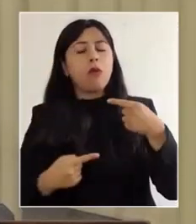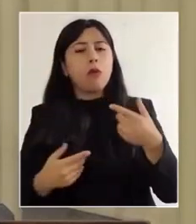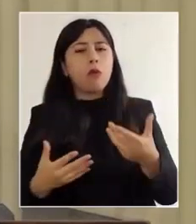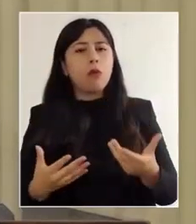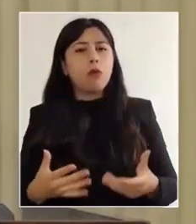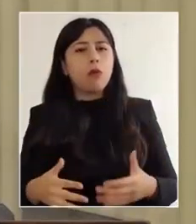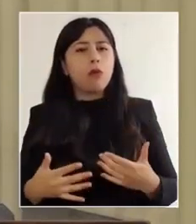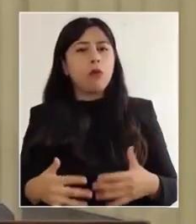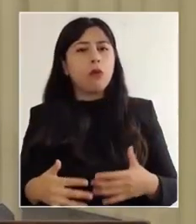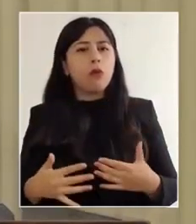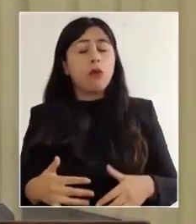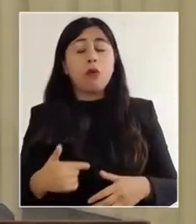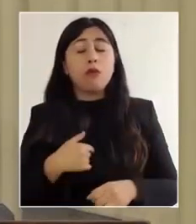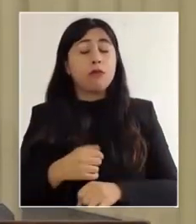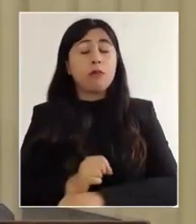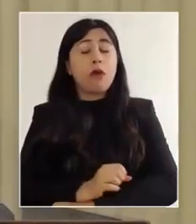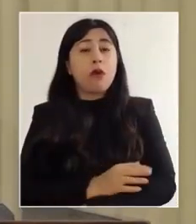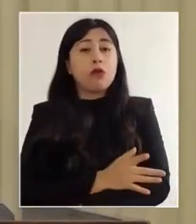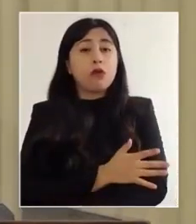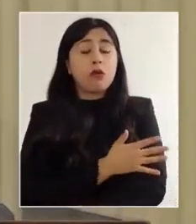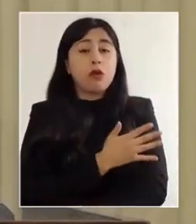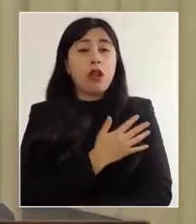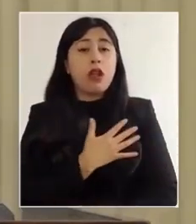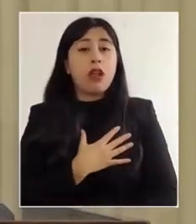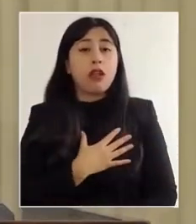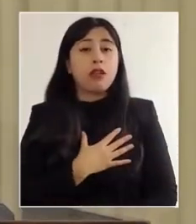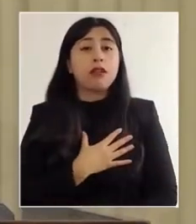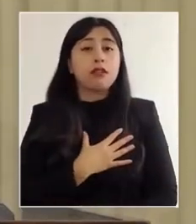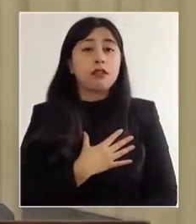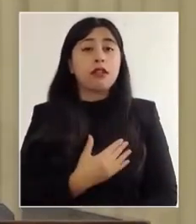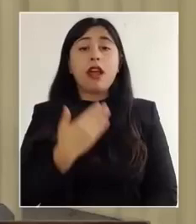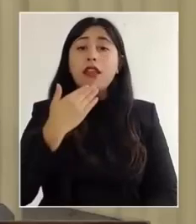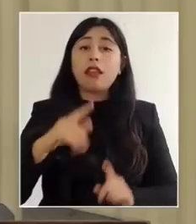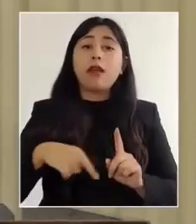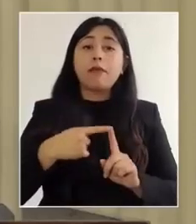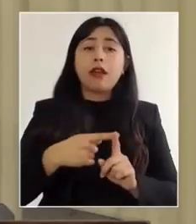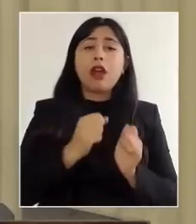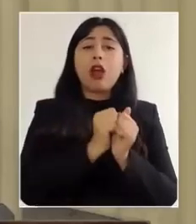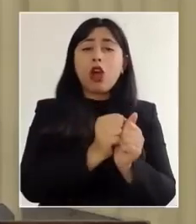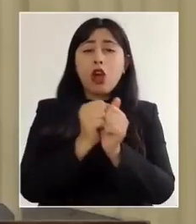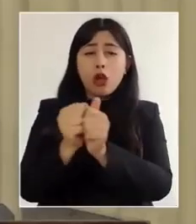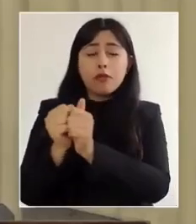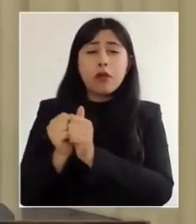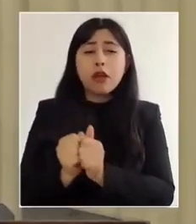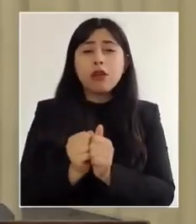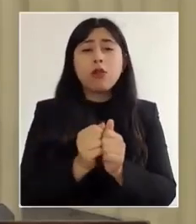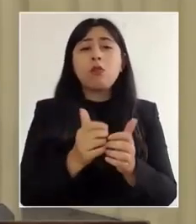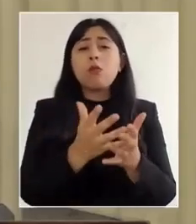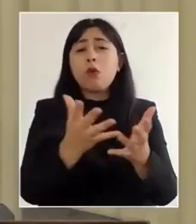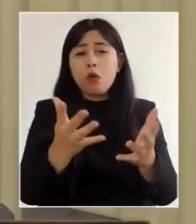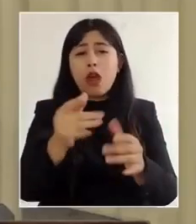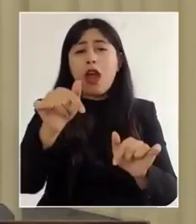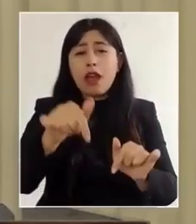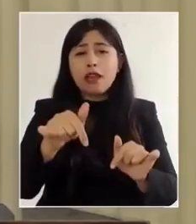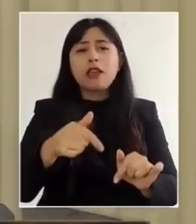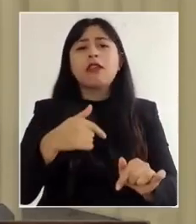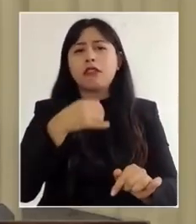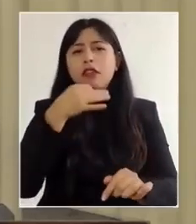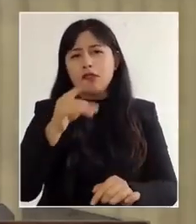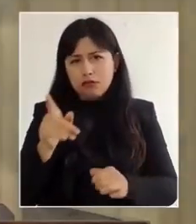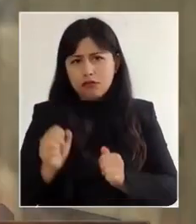me emocionaron además que muchos de mis compañeros y compañeras de lucha están aquí que dijeron vamos a ir a